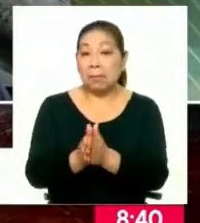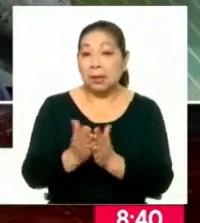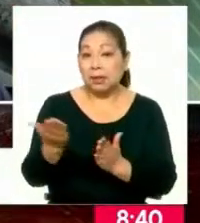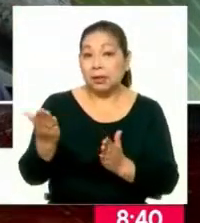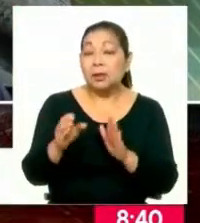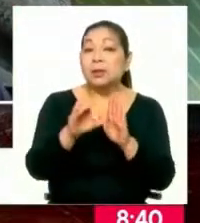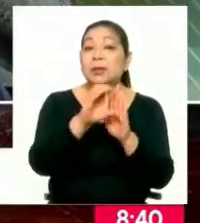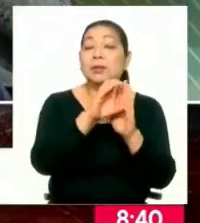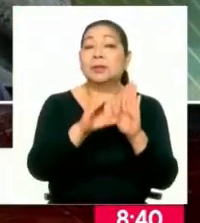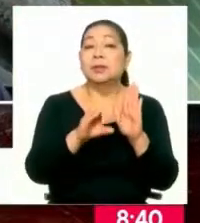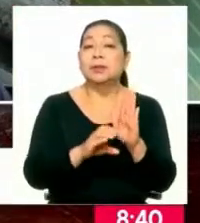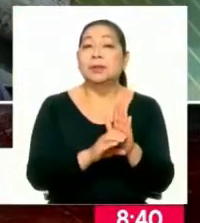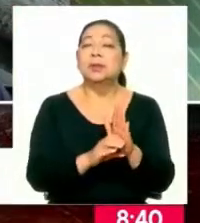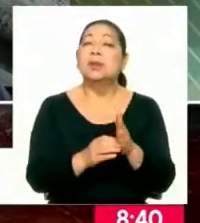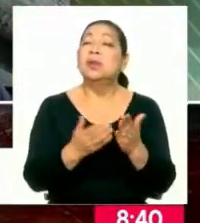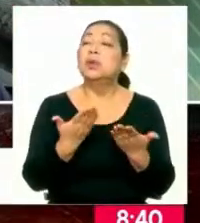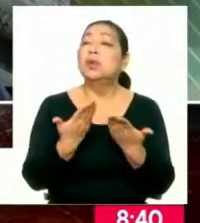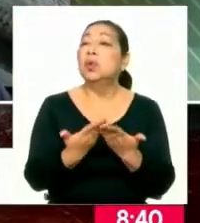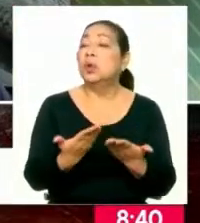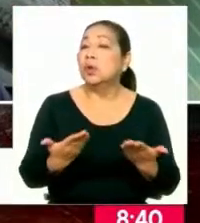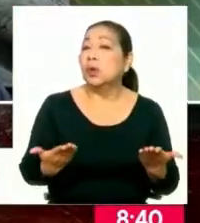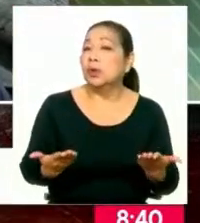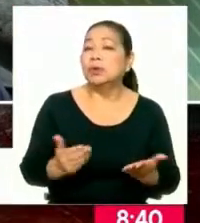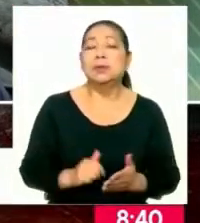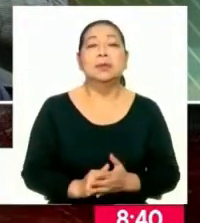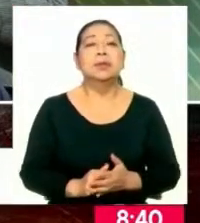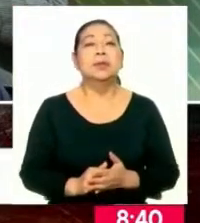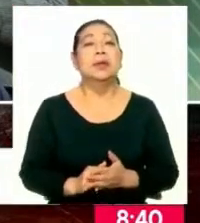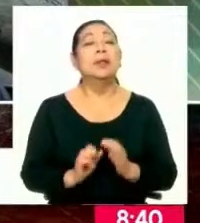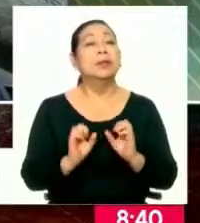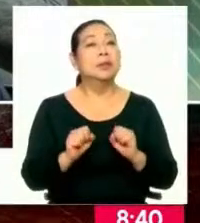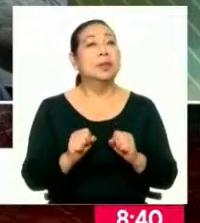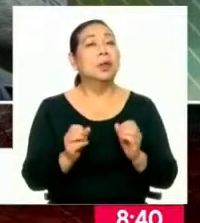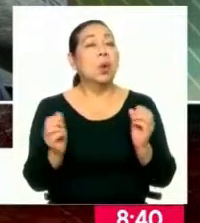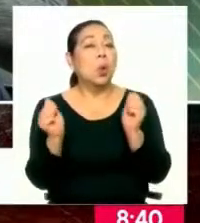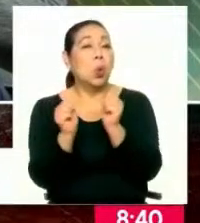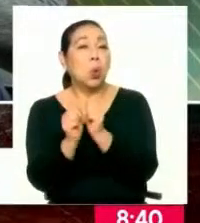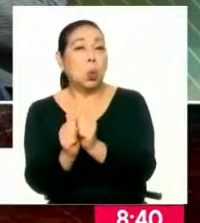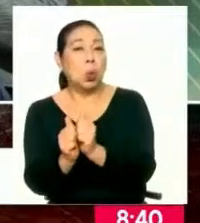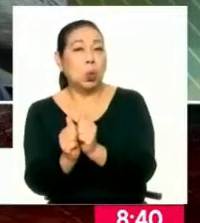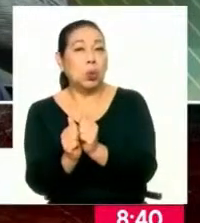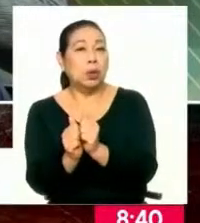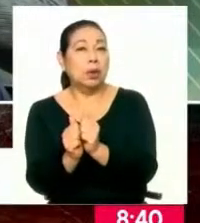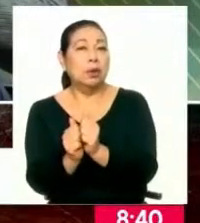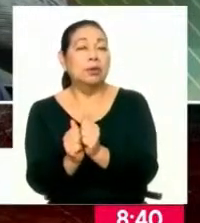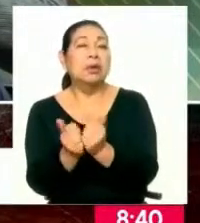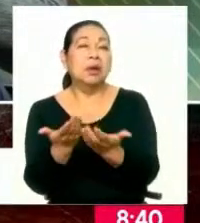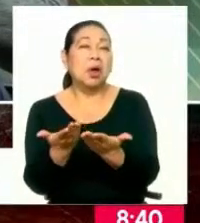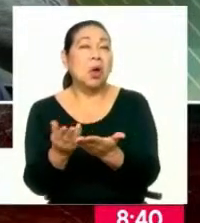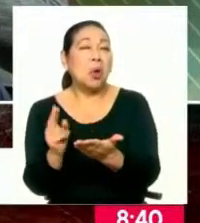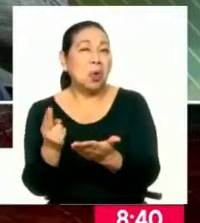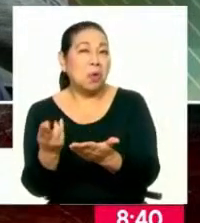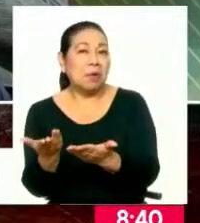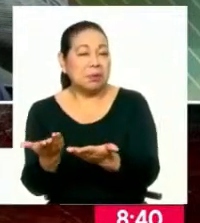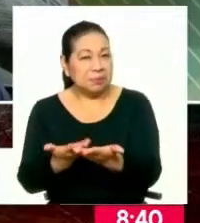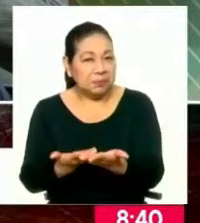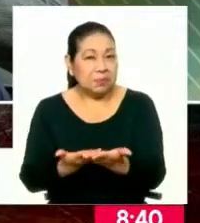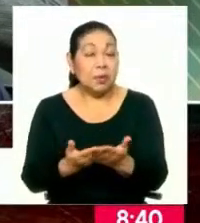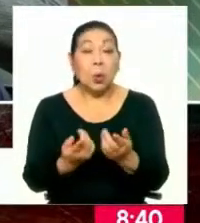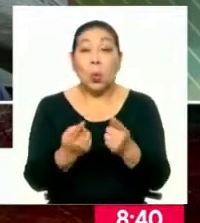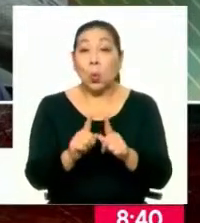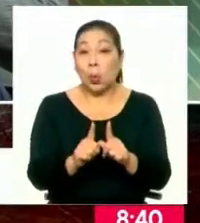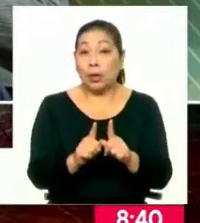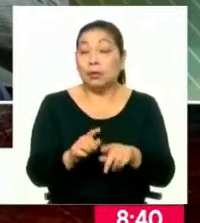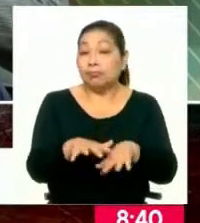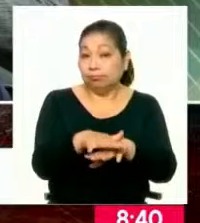acusación constitucional son hechos, ¿no?, que van de la mano con figuras delictivas. De acuerdo. Entonces, cuando